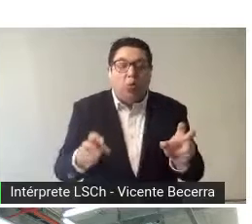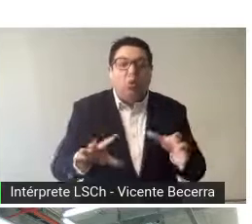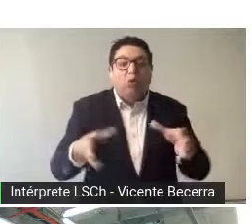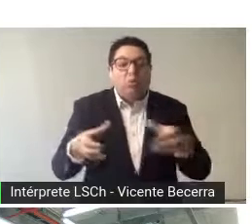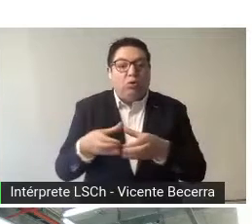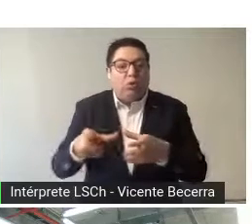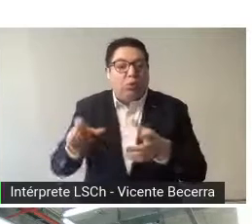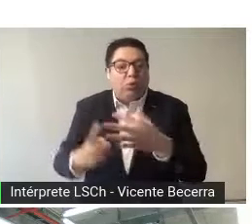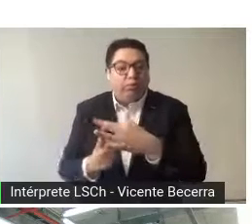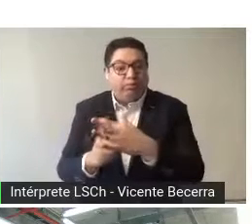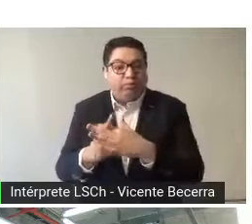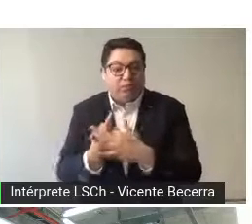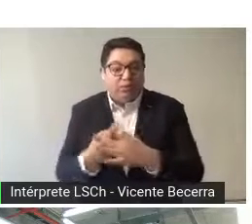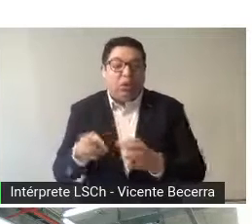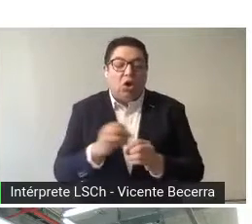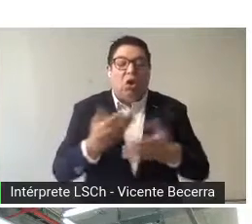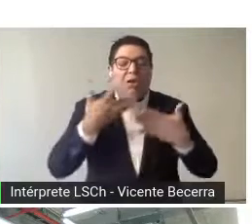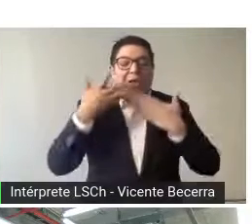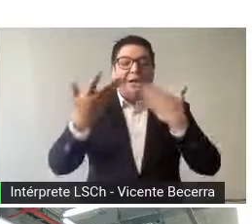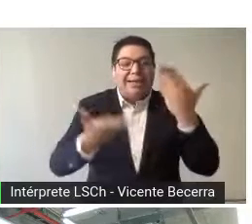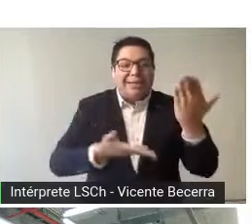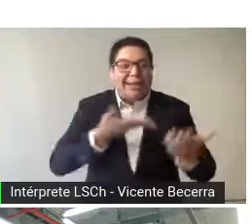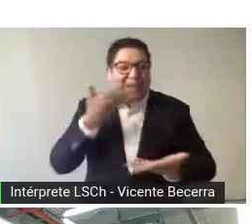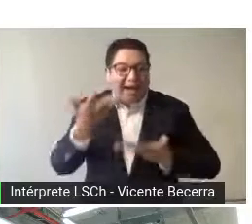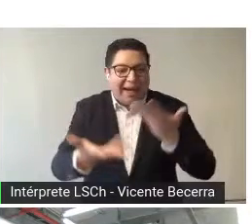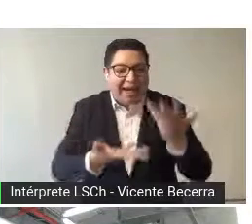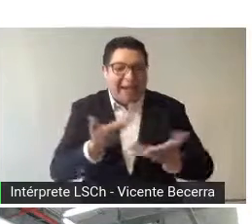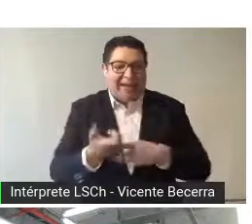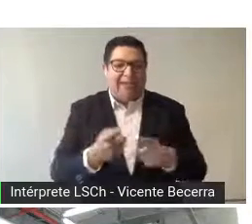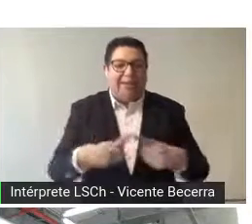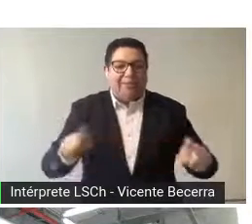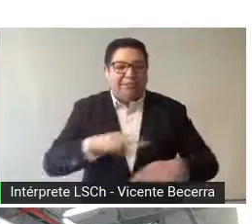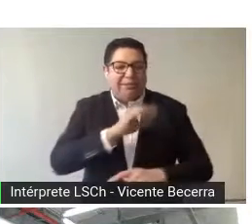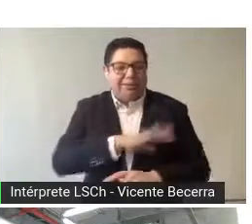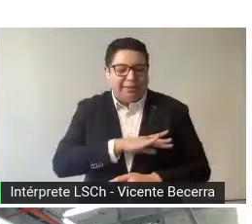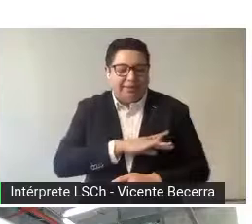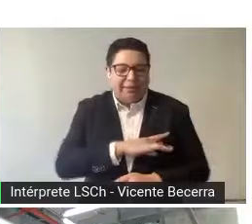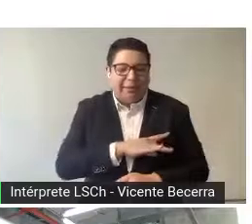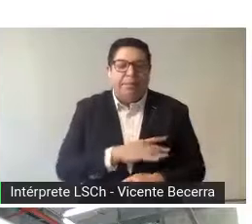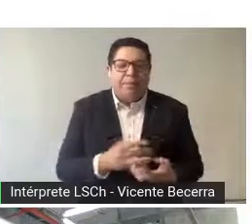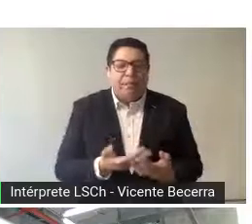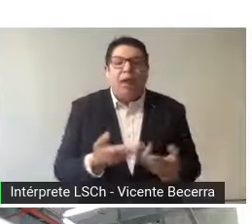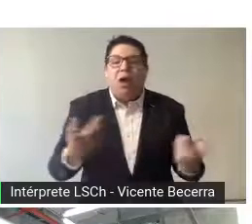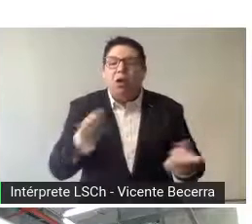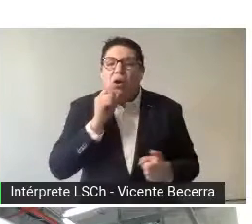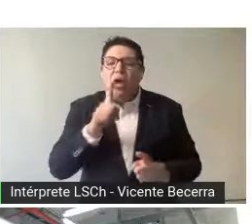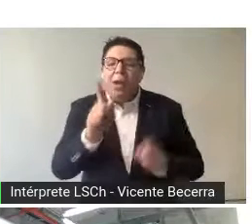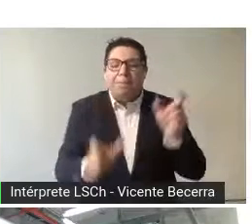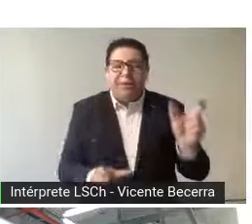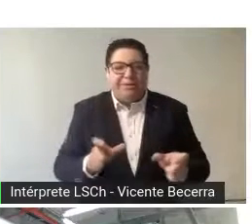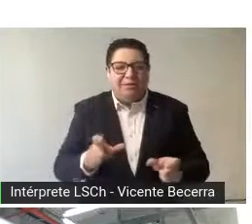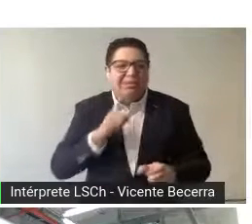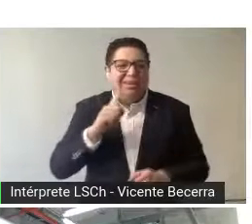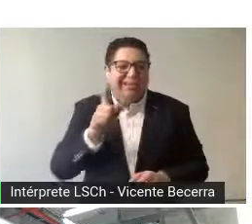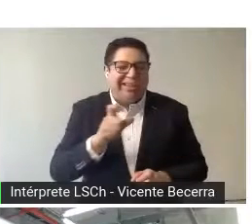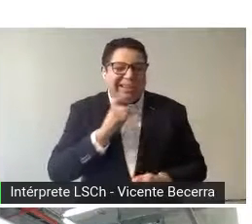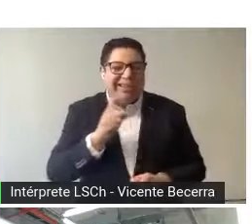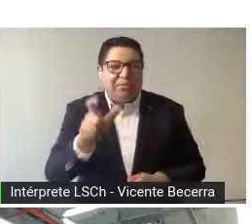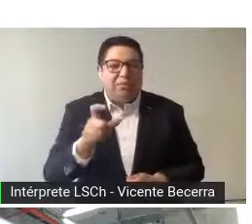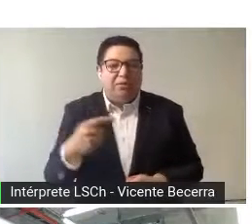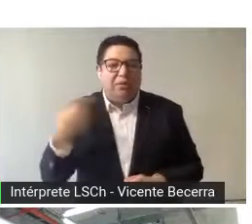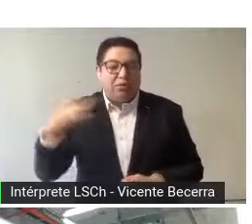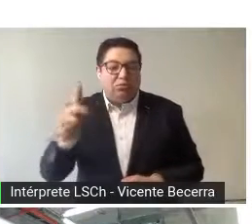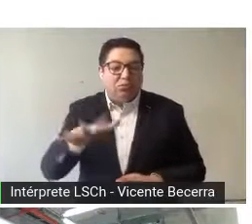originario, si se canta o no el himno nacional, cuáles son las autoridades que les representaban